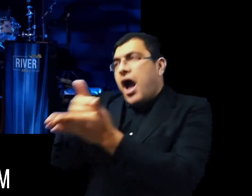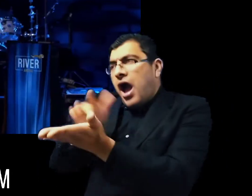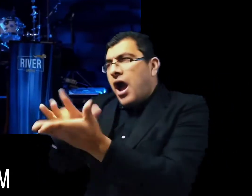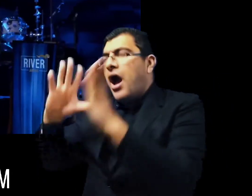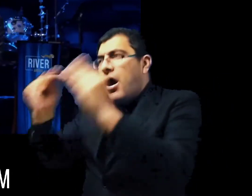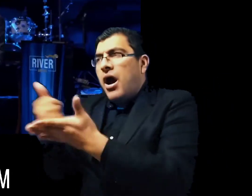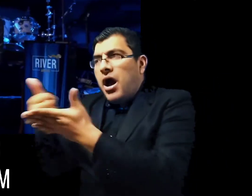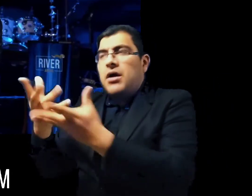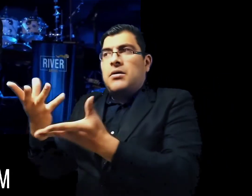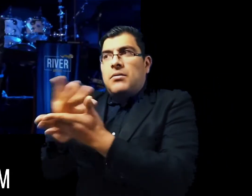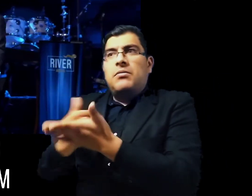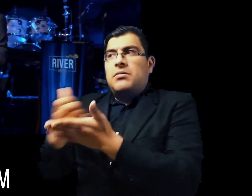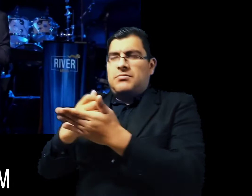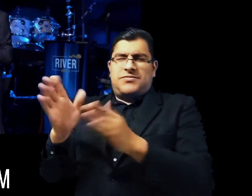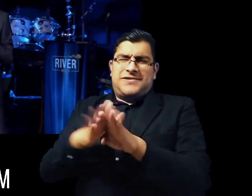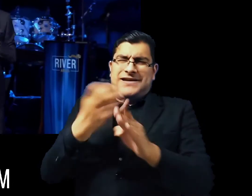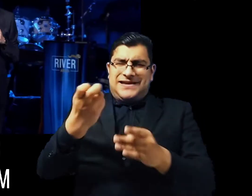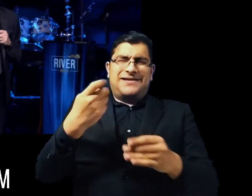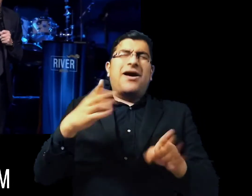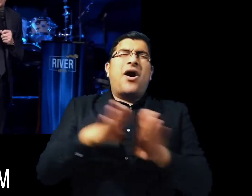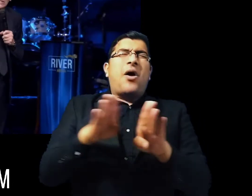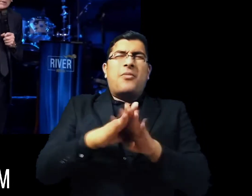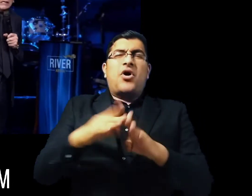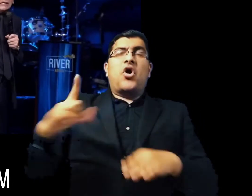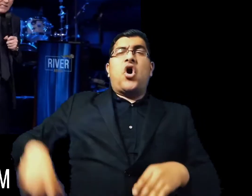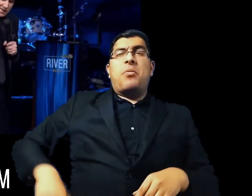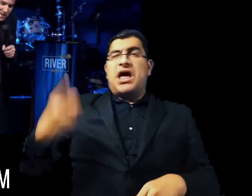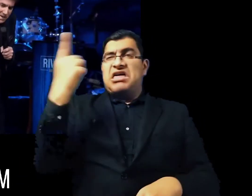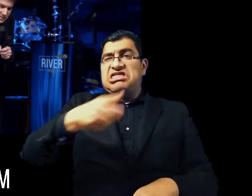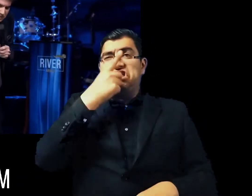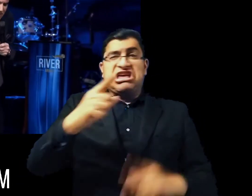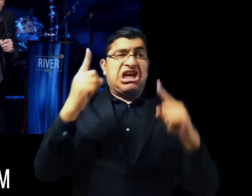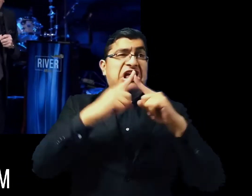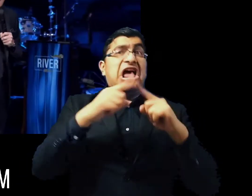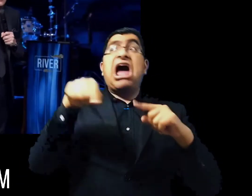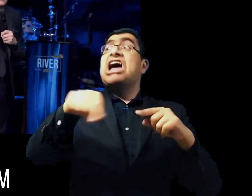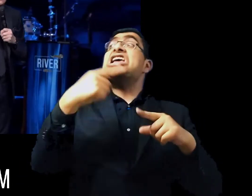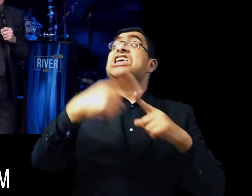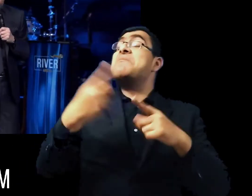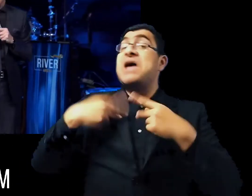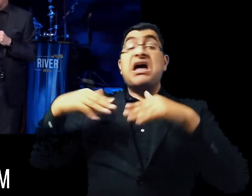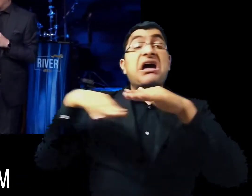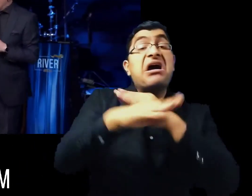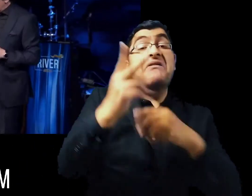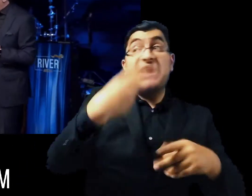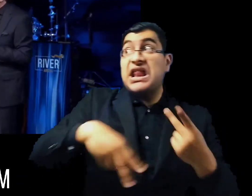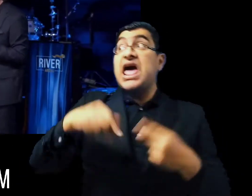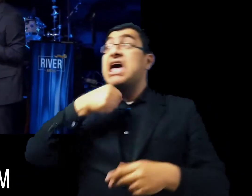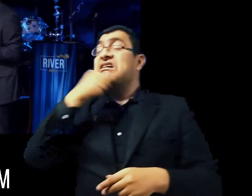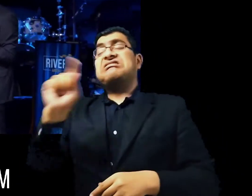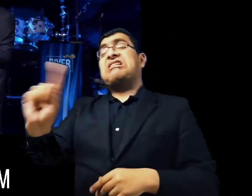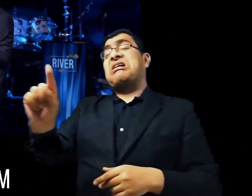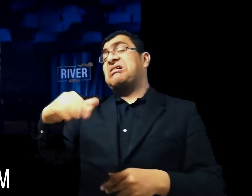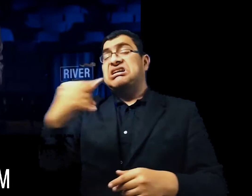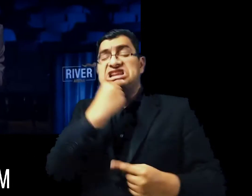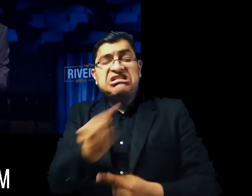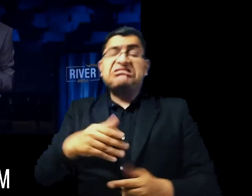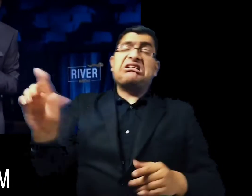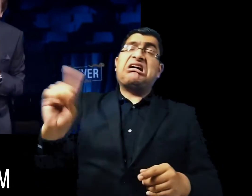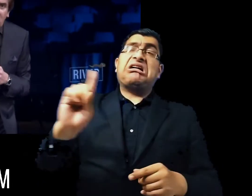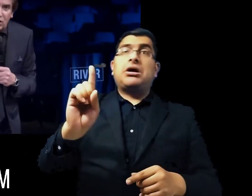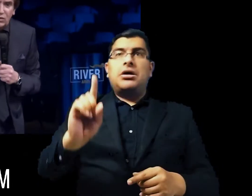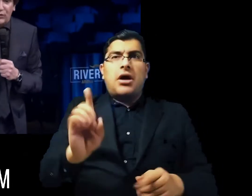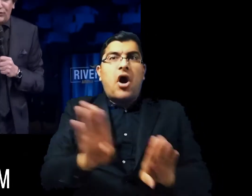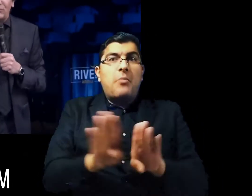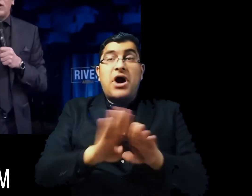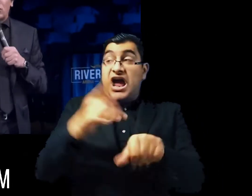cuaja esta nueva normalidad de los gobiernos de decirle a la iglesia quién entra y quién no entra a la iglesia. Porque ojalá dijeran